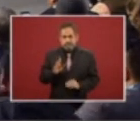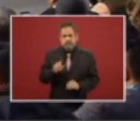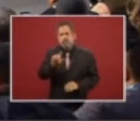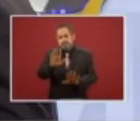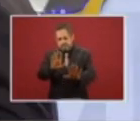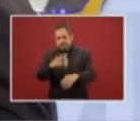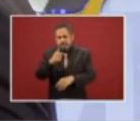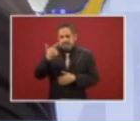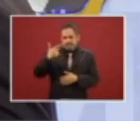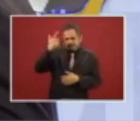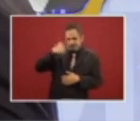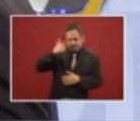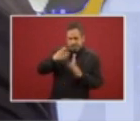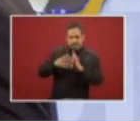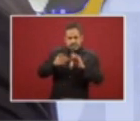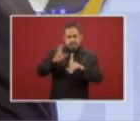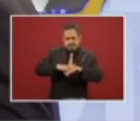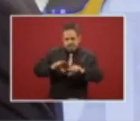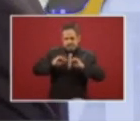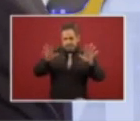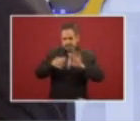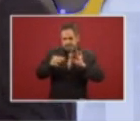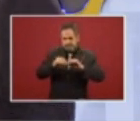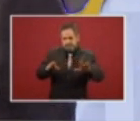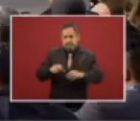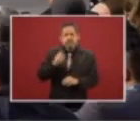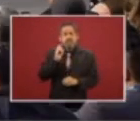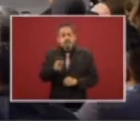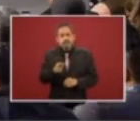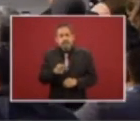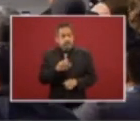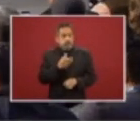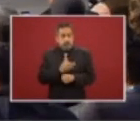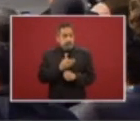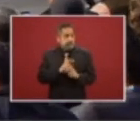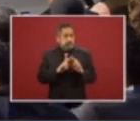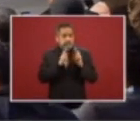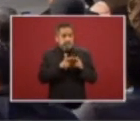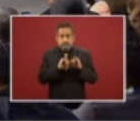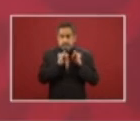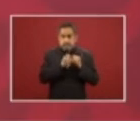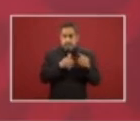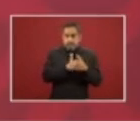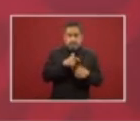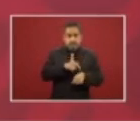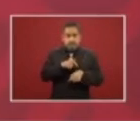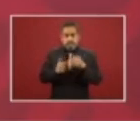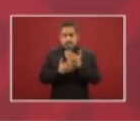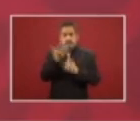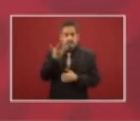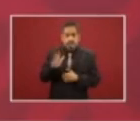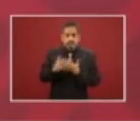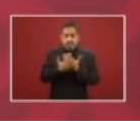de la noche hay más información. La reunión que tengo de las 10 de la mañana